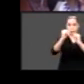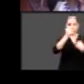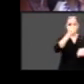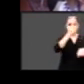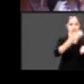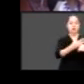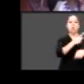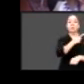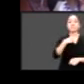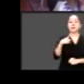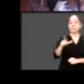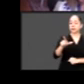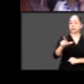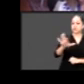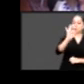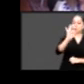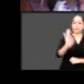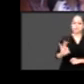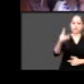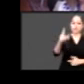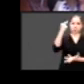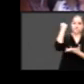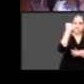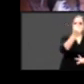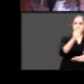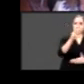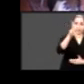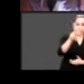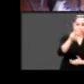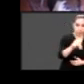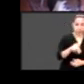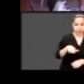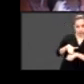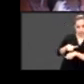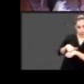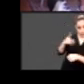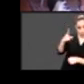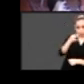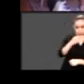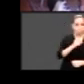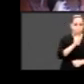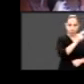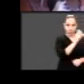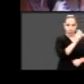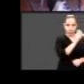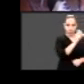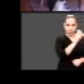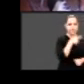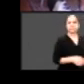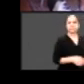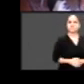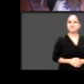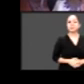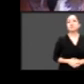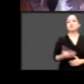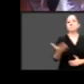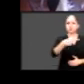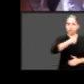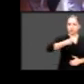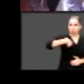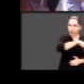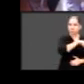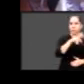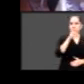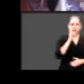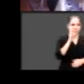como colectivo nos vale tienes un minuto vale rapidísimo gracias nos dimos la tarea de hacer este análisis